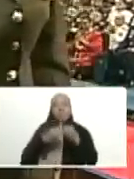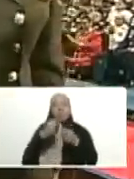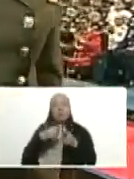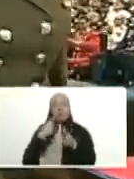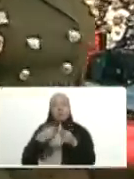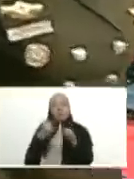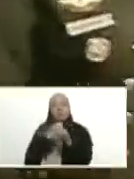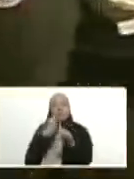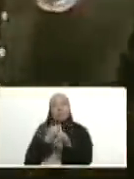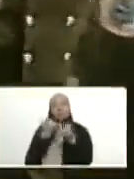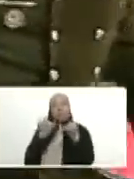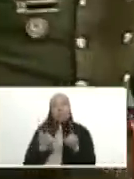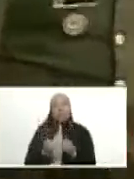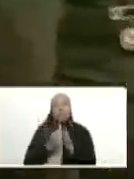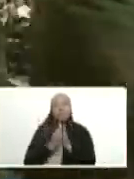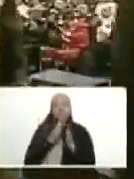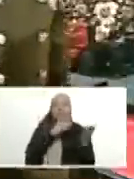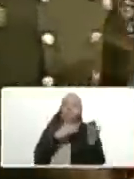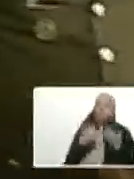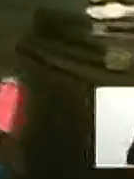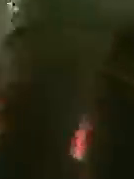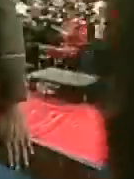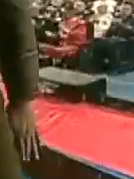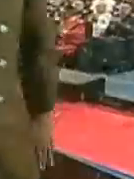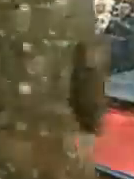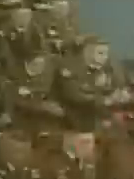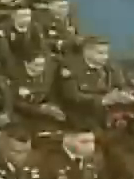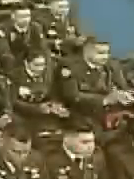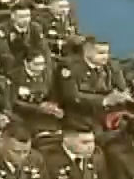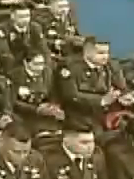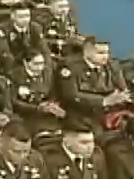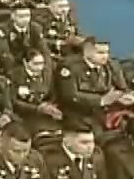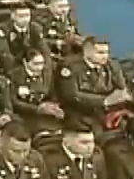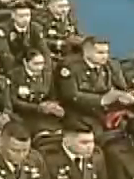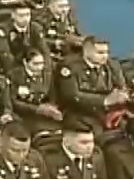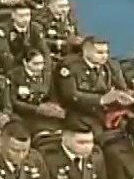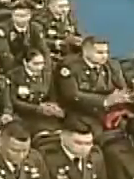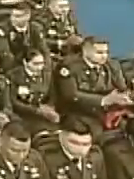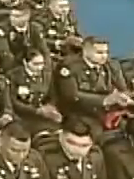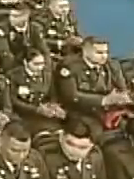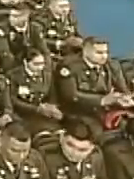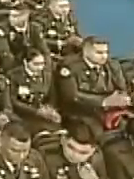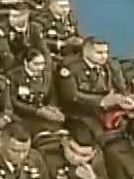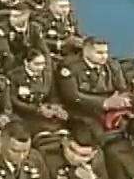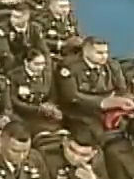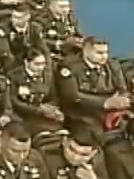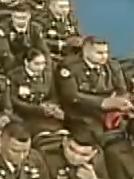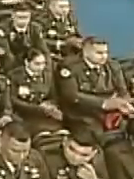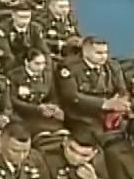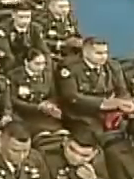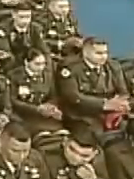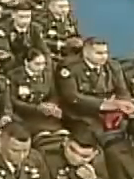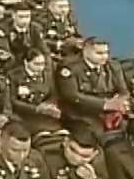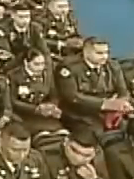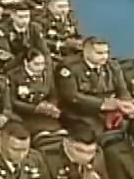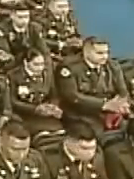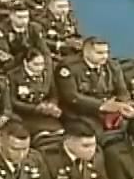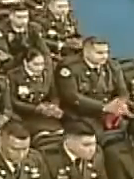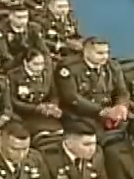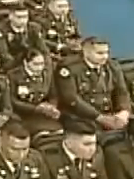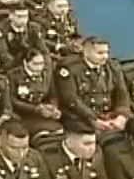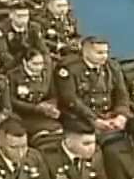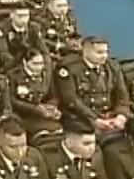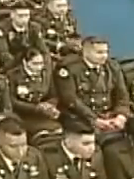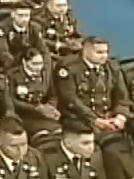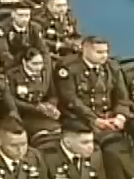Nacional, la Armada Nacional, la Aviación Militar y la Guardia Nacional Bolivariana. Los principales roles cumplidos por la